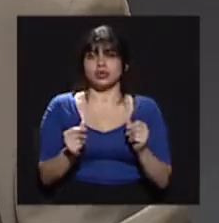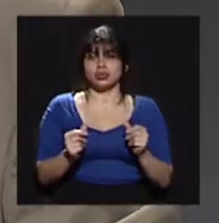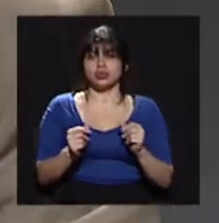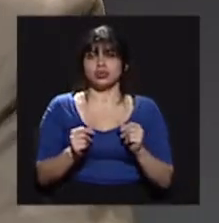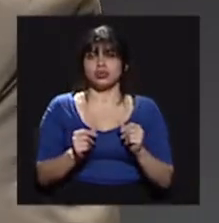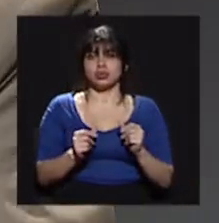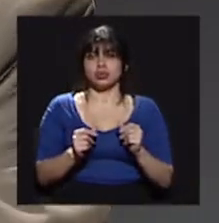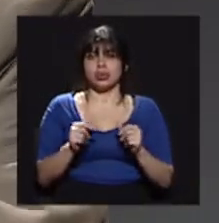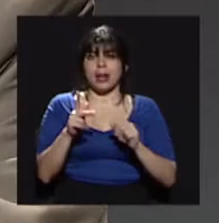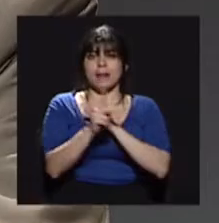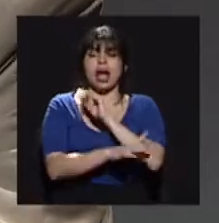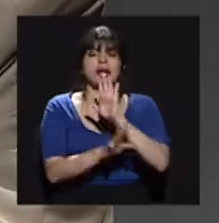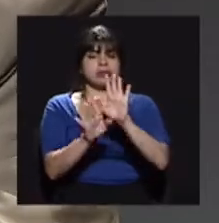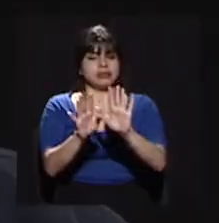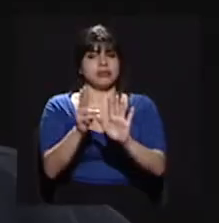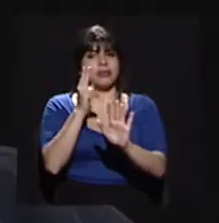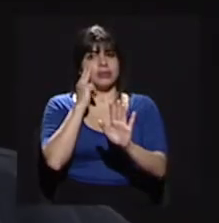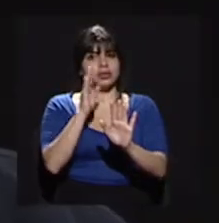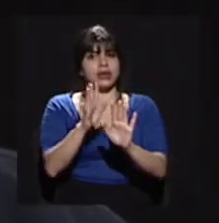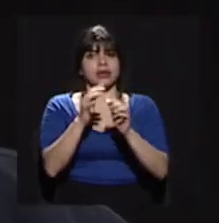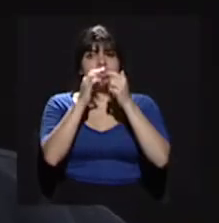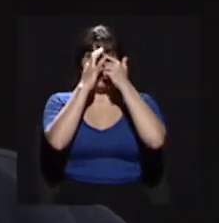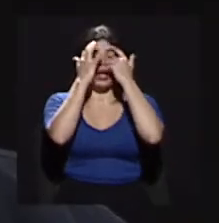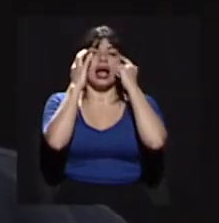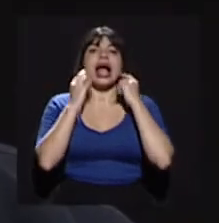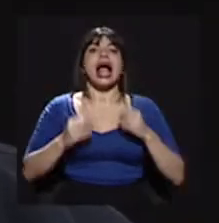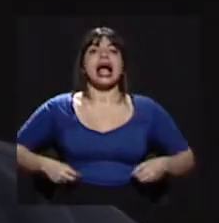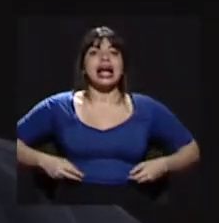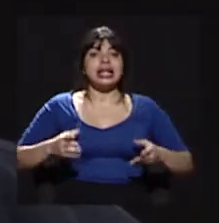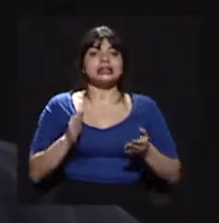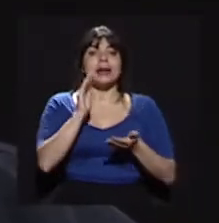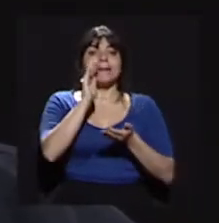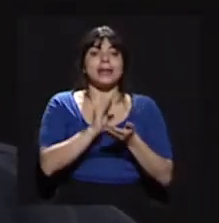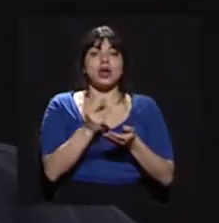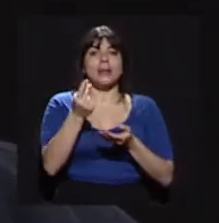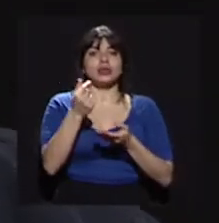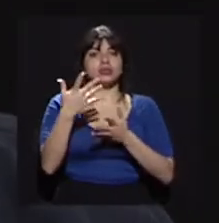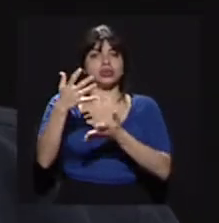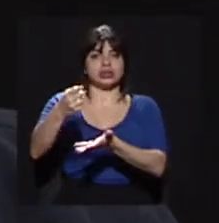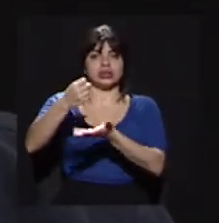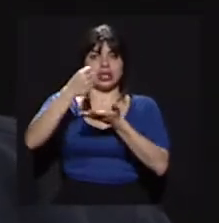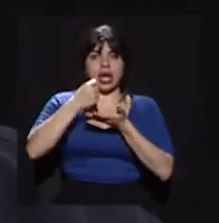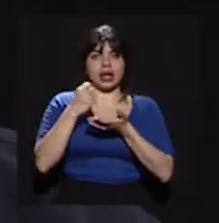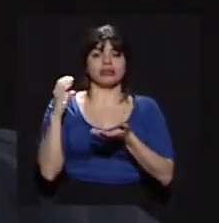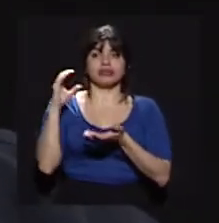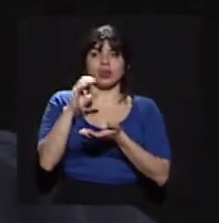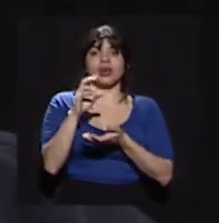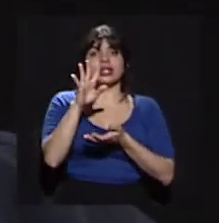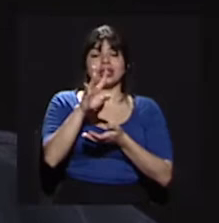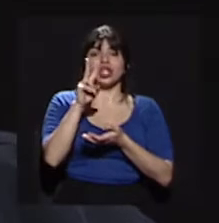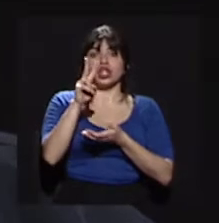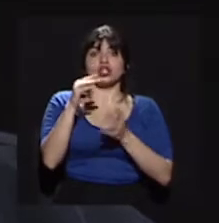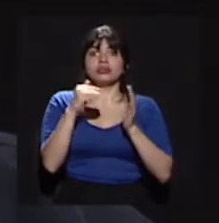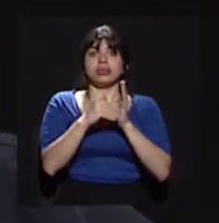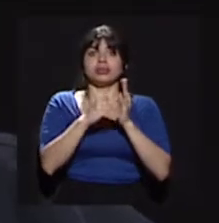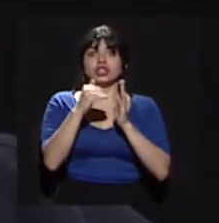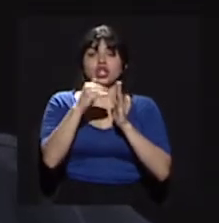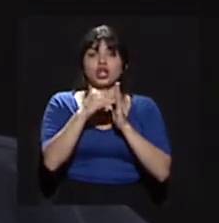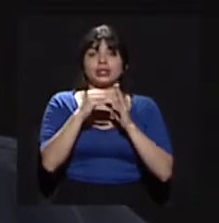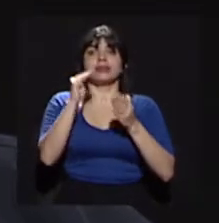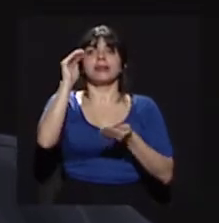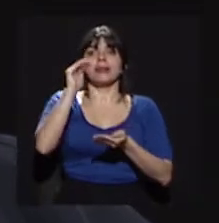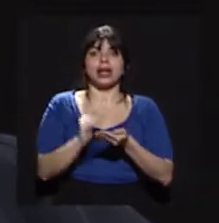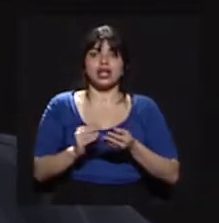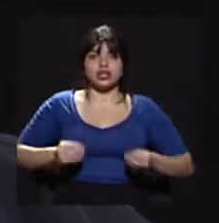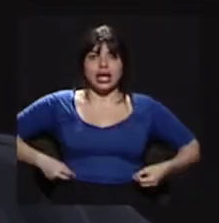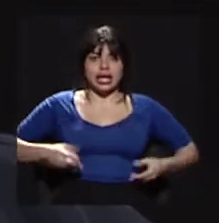nosotros del país vamos a ver vamos a ver gastar menos con el presupuesto que recibimos el emitimos 42 mil 400 mil millones menos de gasto